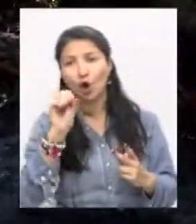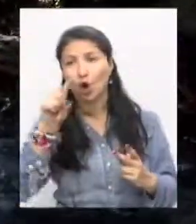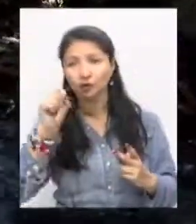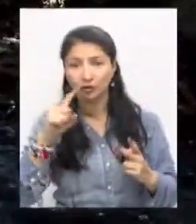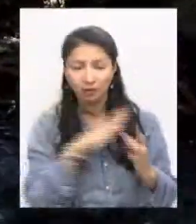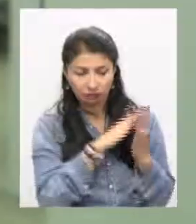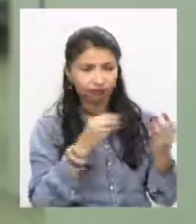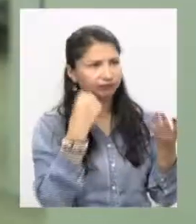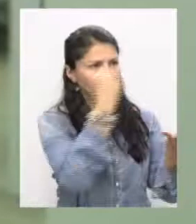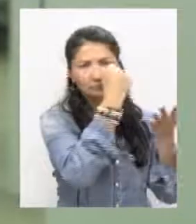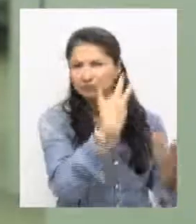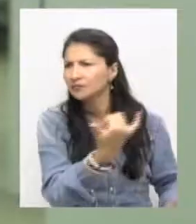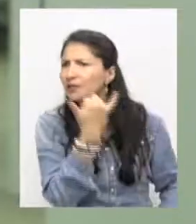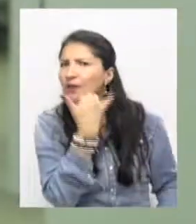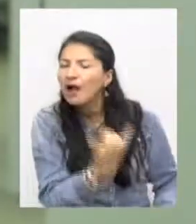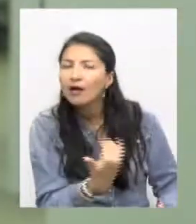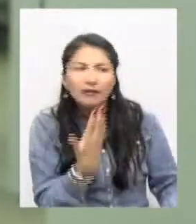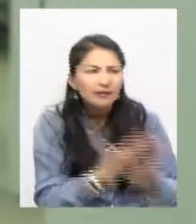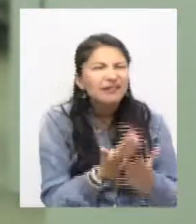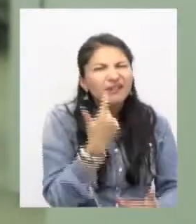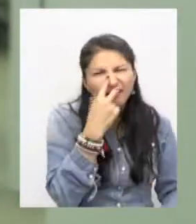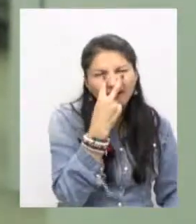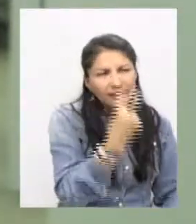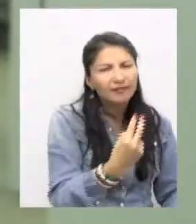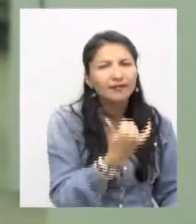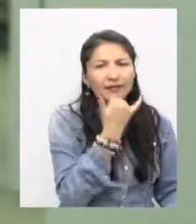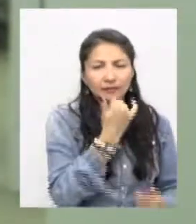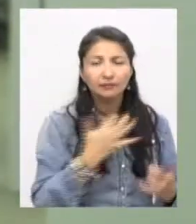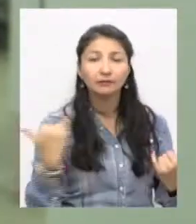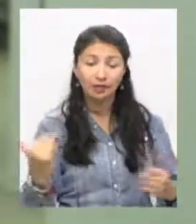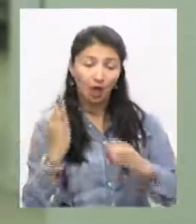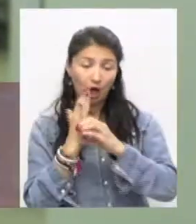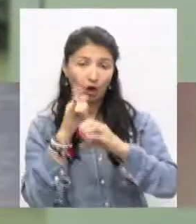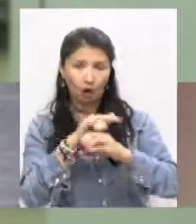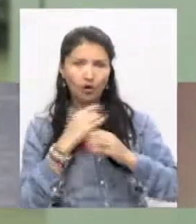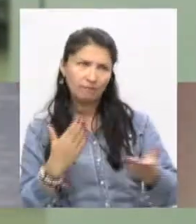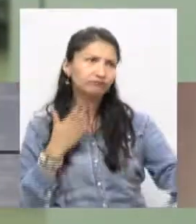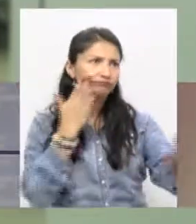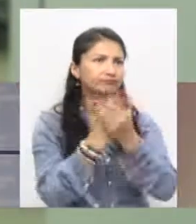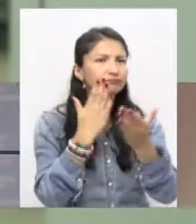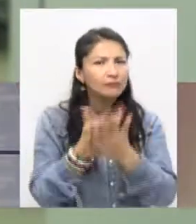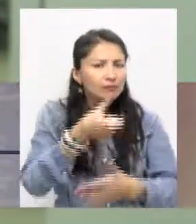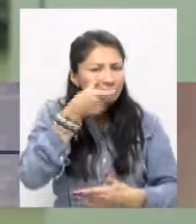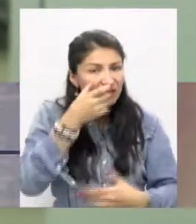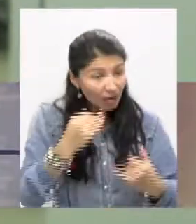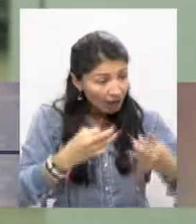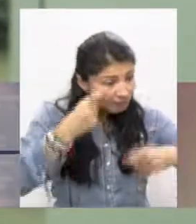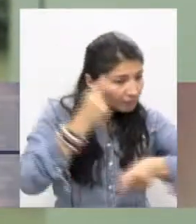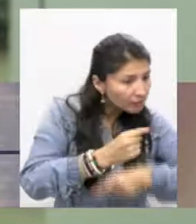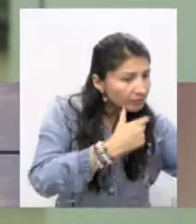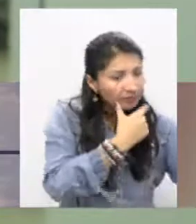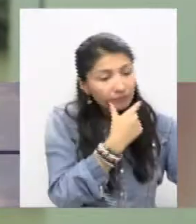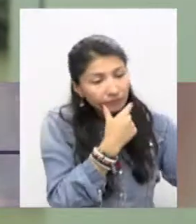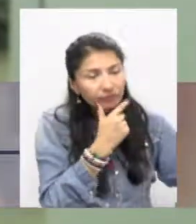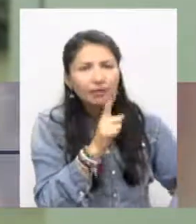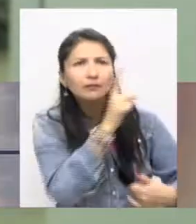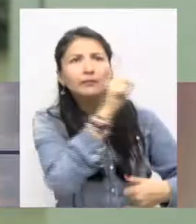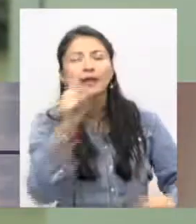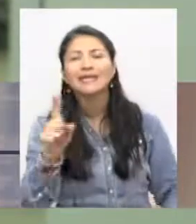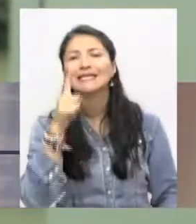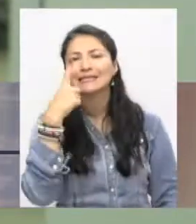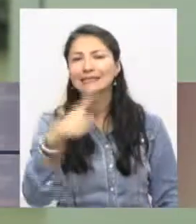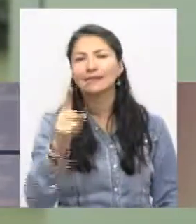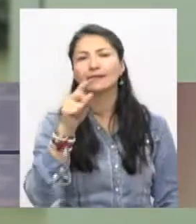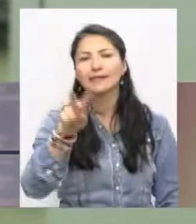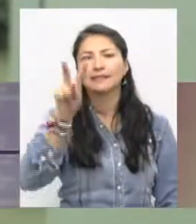2011. La Contraloría General de la República ha previsto adelantar una auditoría de cumplimiento a